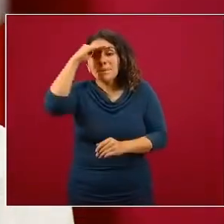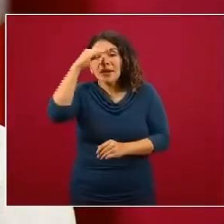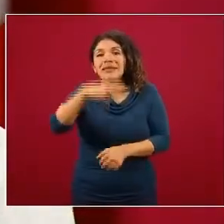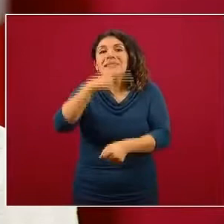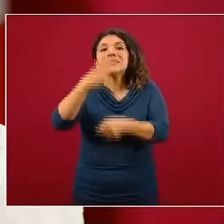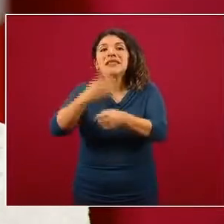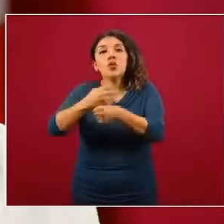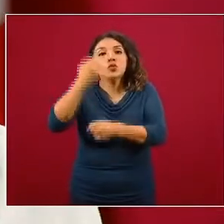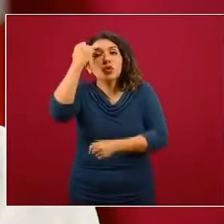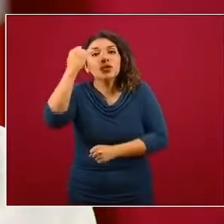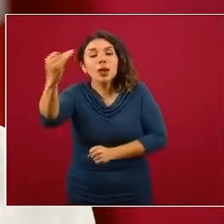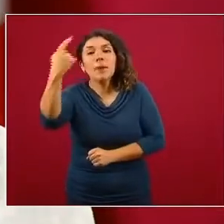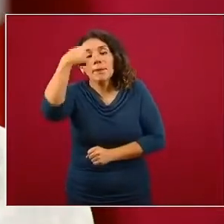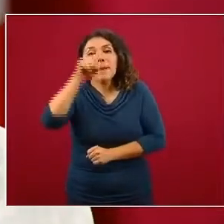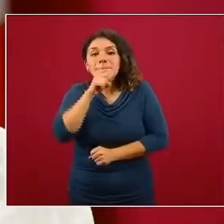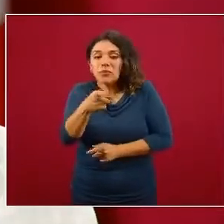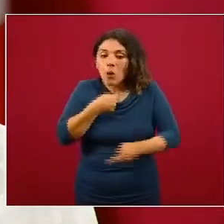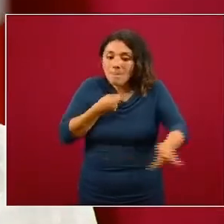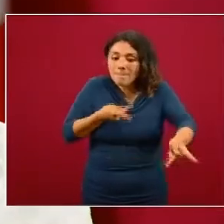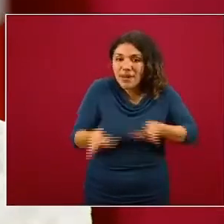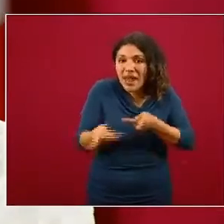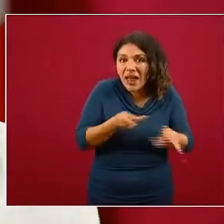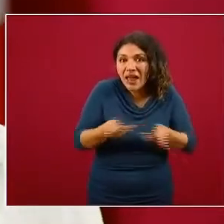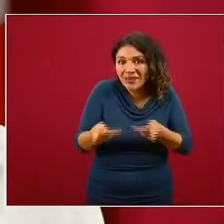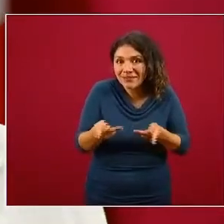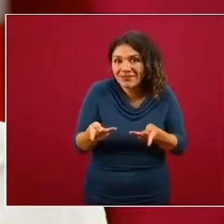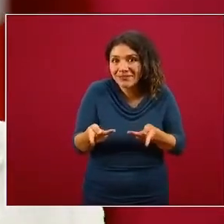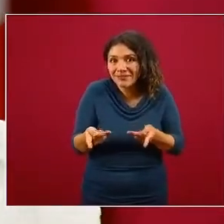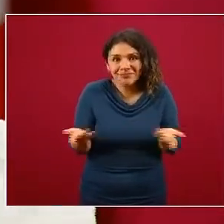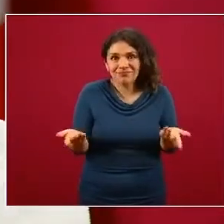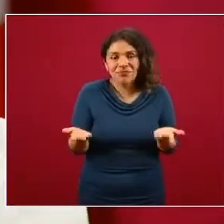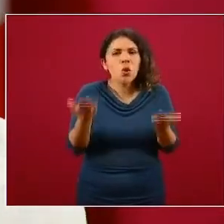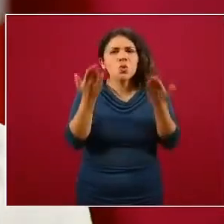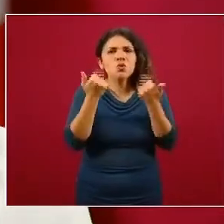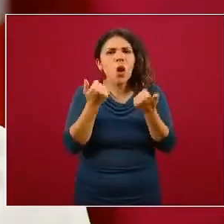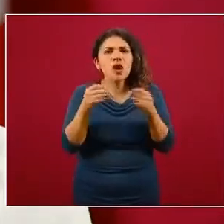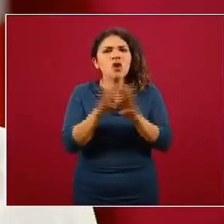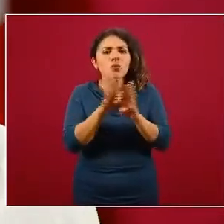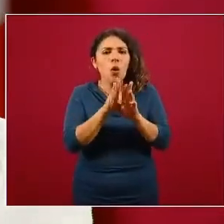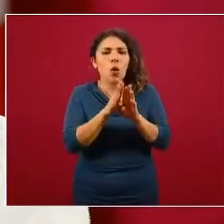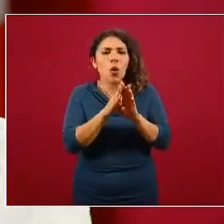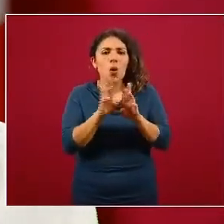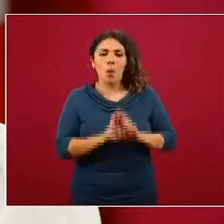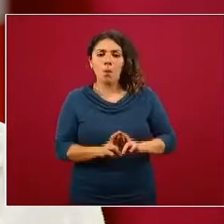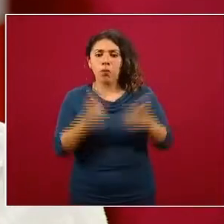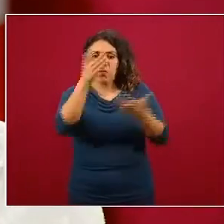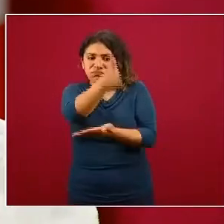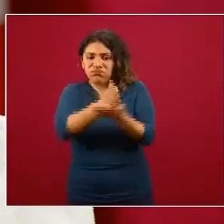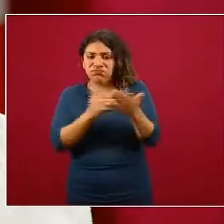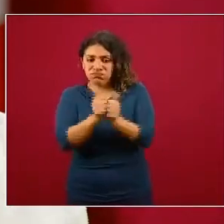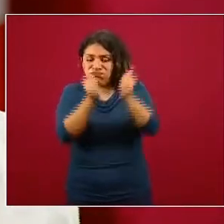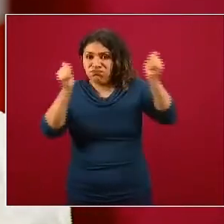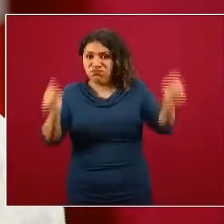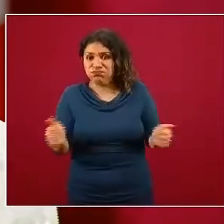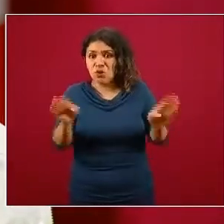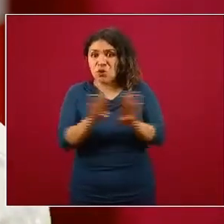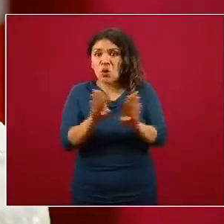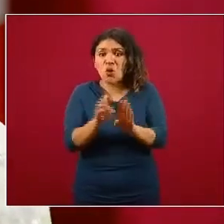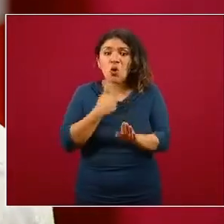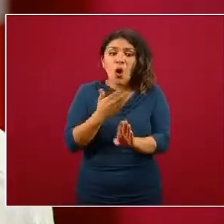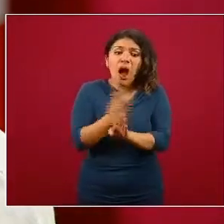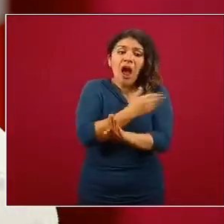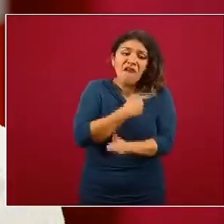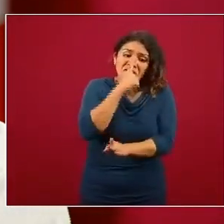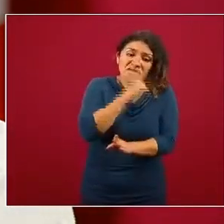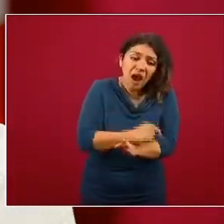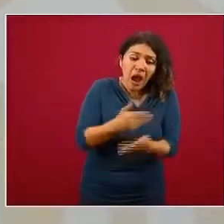B de la misma estrategia. No hay ninguna ruptura, ni hay un asunto de que hubiese